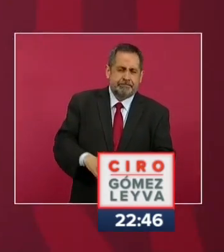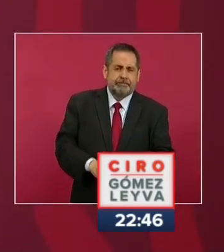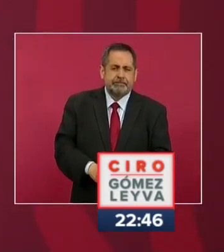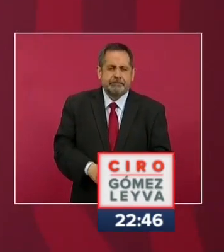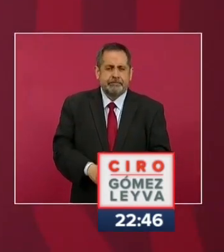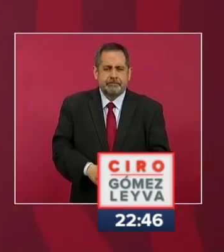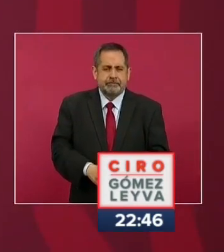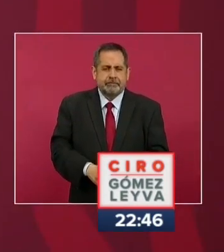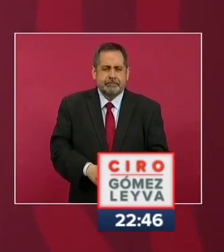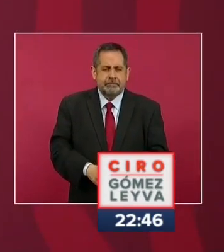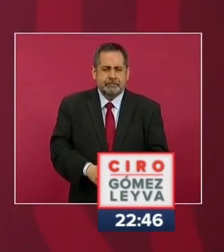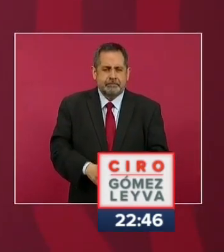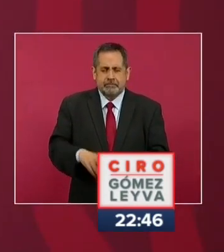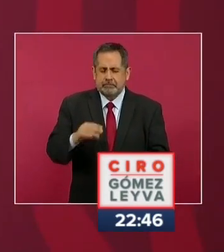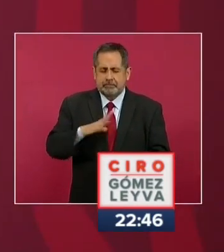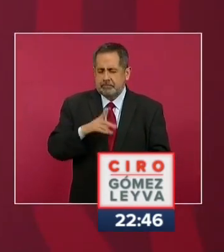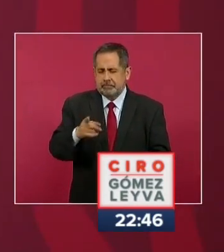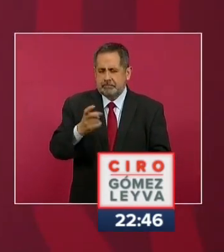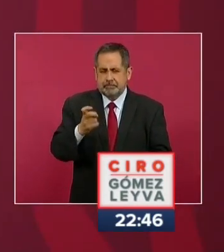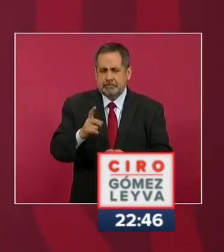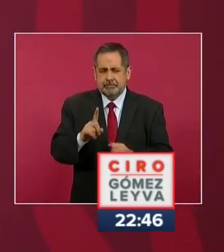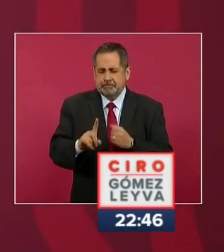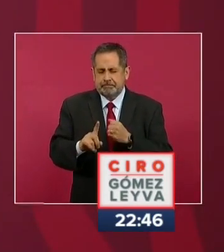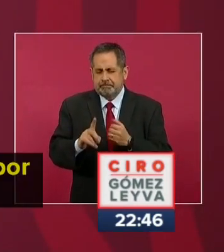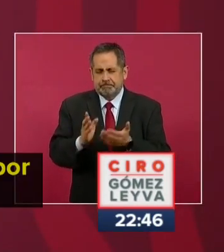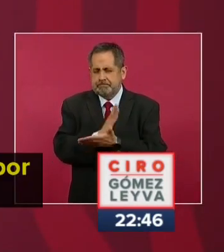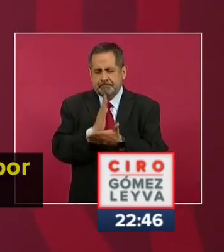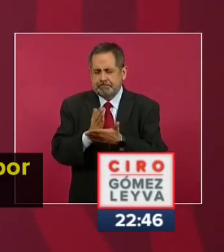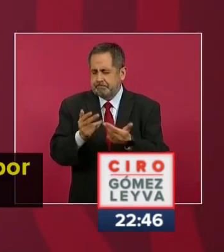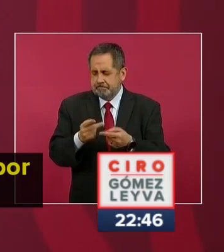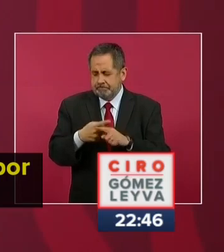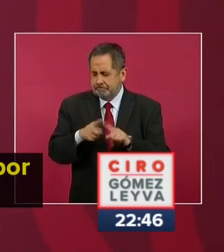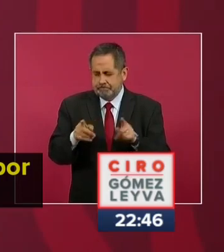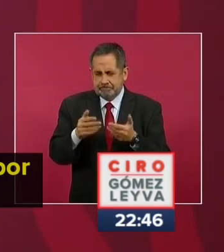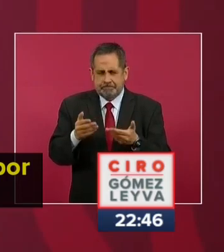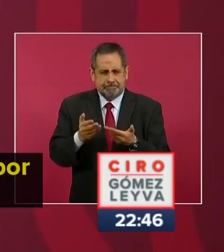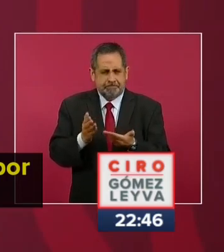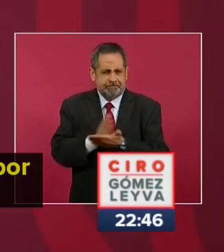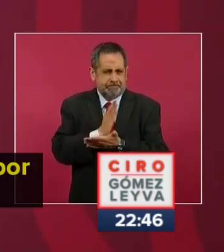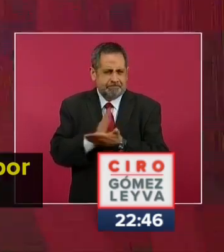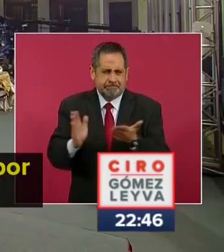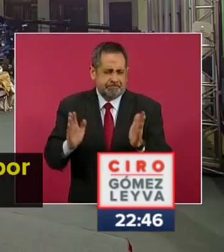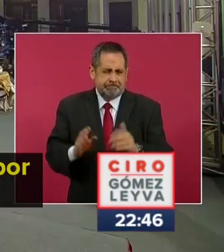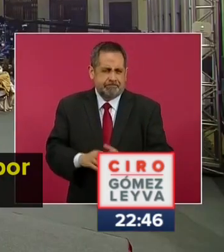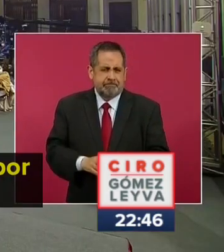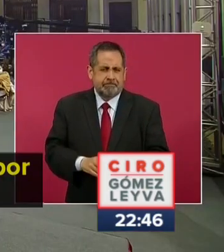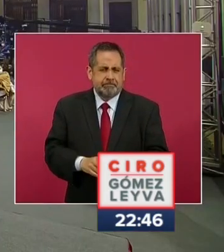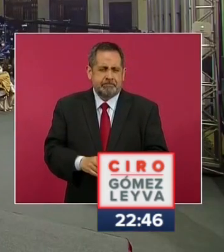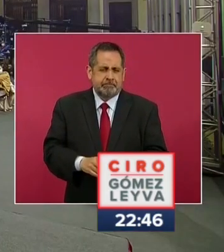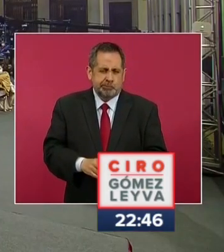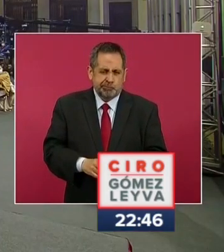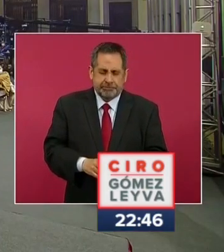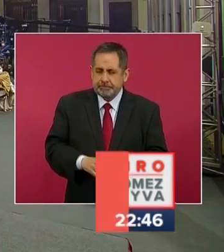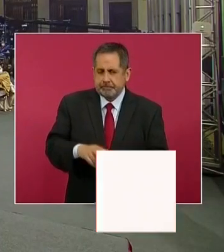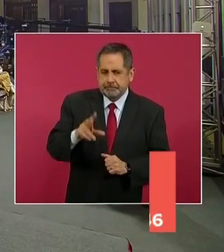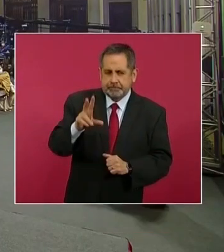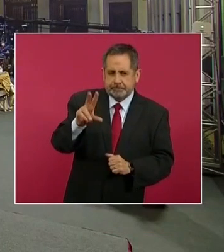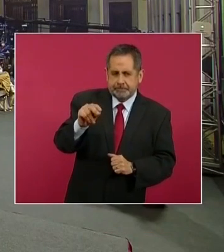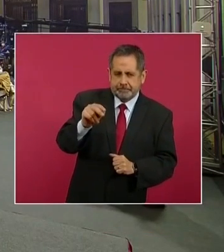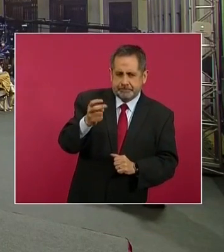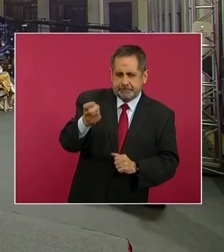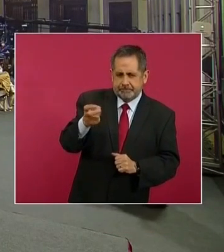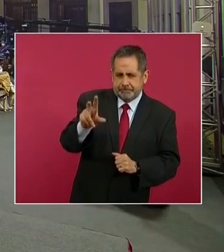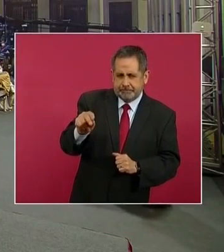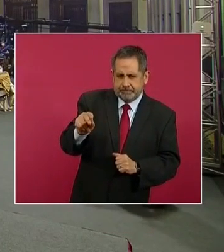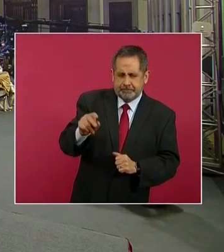no no no hay ningún vínculo no es no tiene que ver el mental así no es que